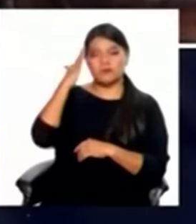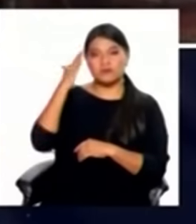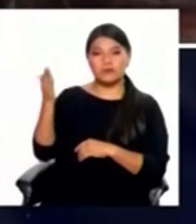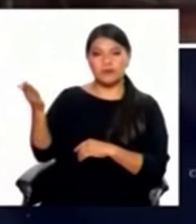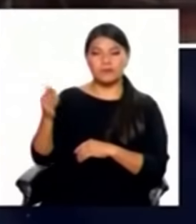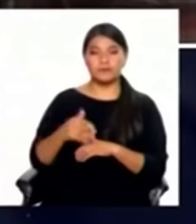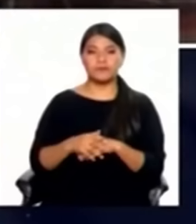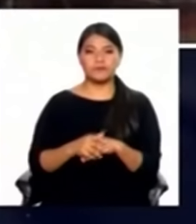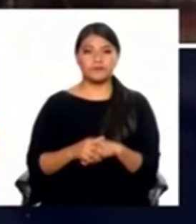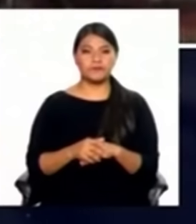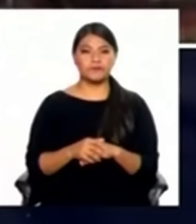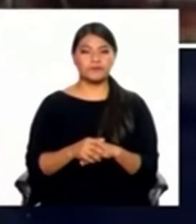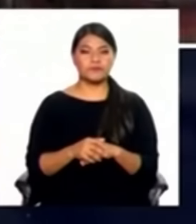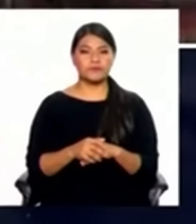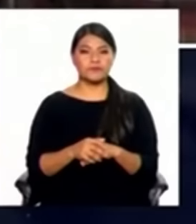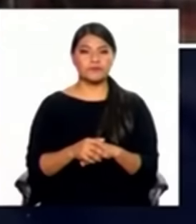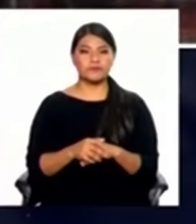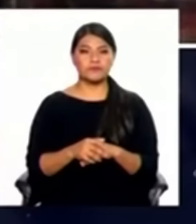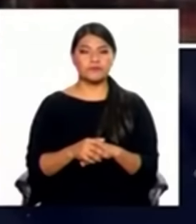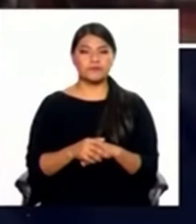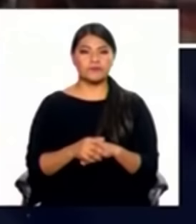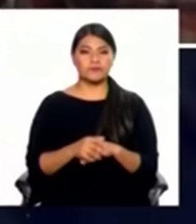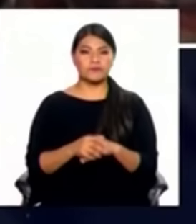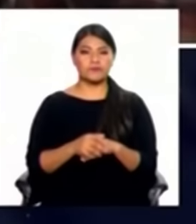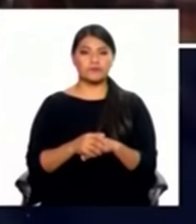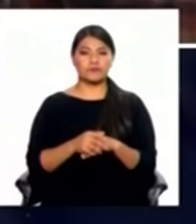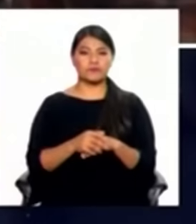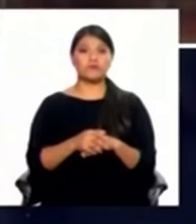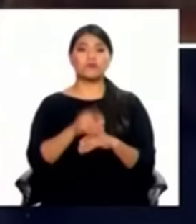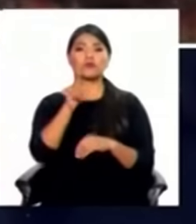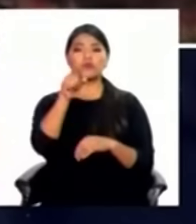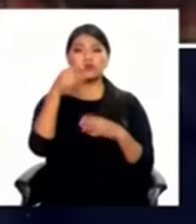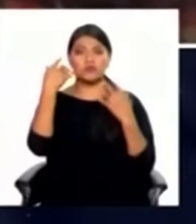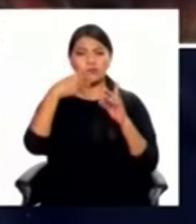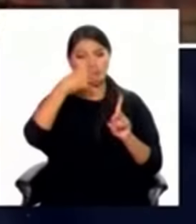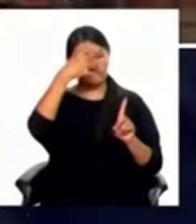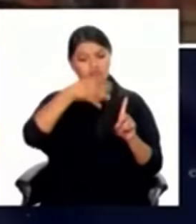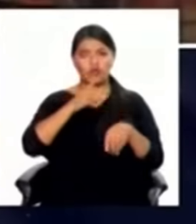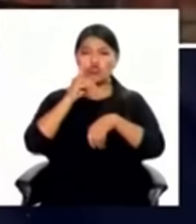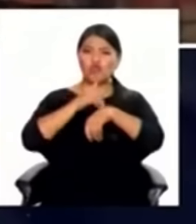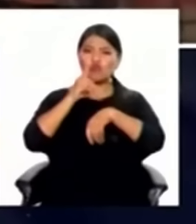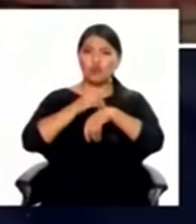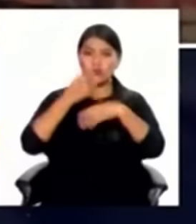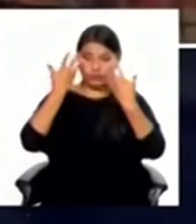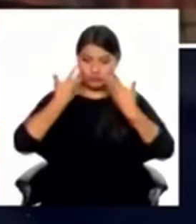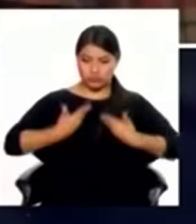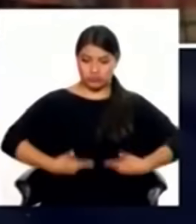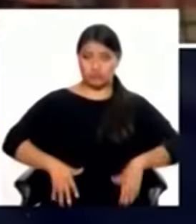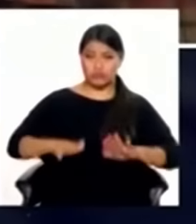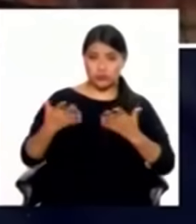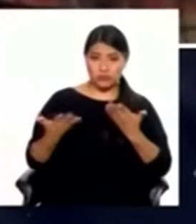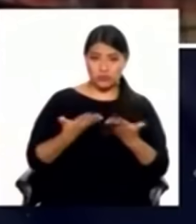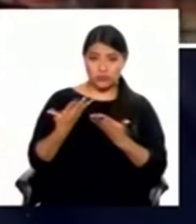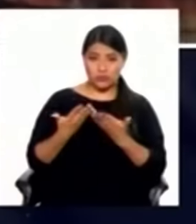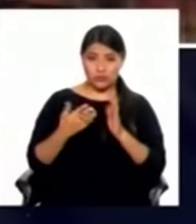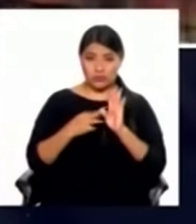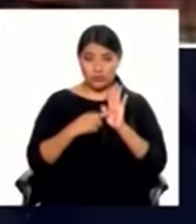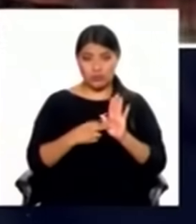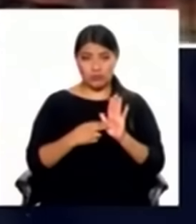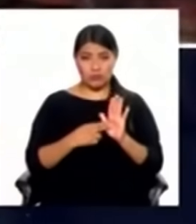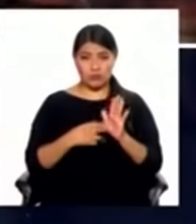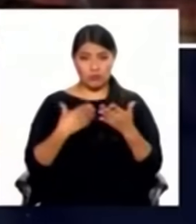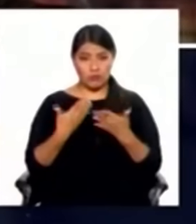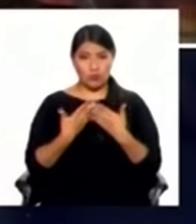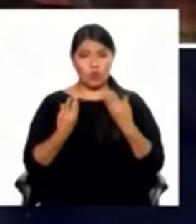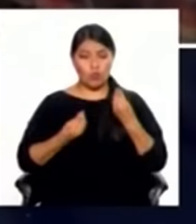señor Reyes, pero cuando usted menciona de que la niña ya pasó por los exámenes del médico legista, ¿ha arrojado tal vez